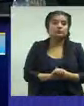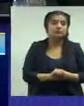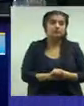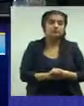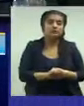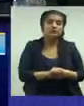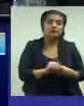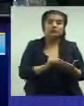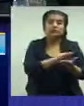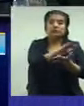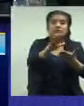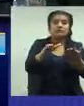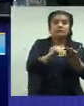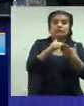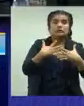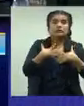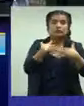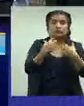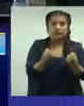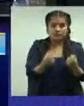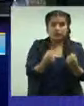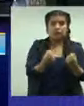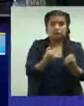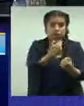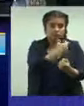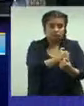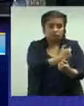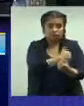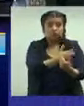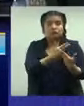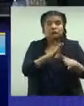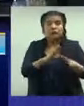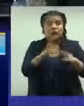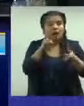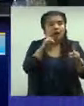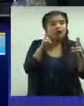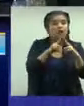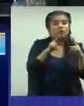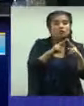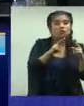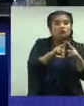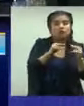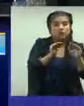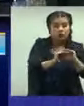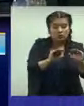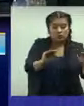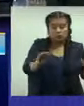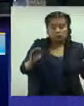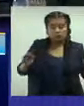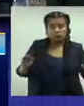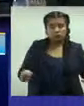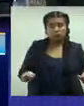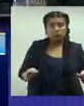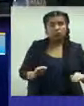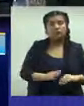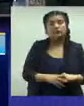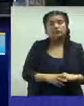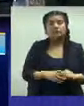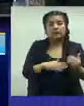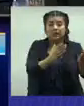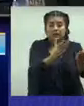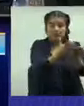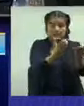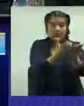en los puestos y centros de salud, buscando o dando seguimiento a los niños en edad escolar.